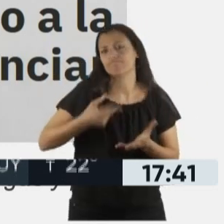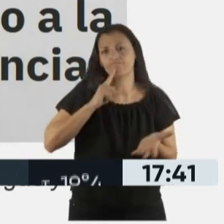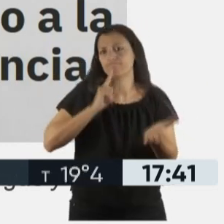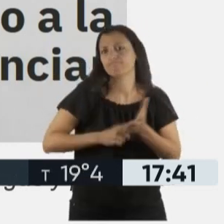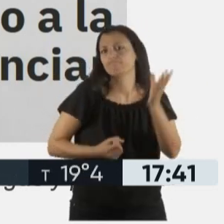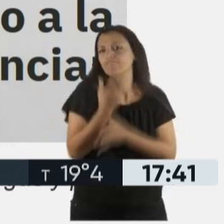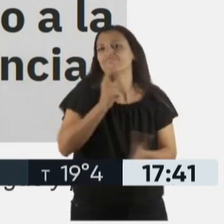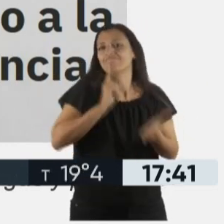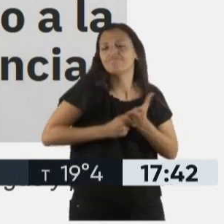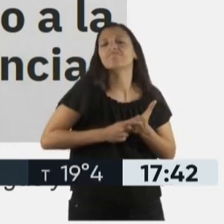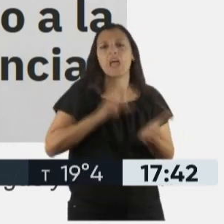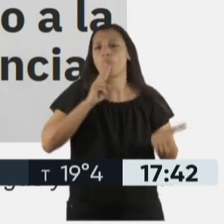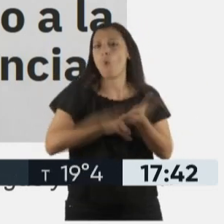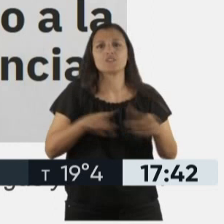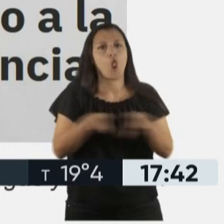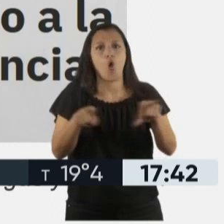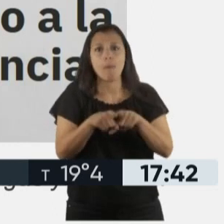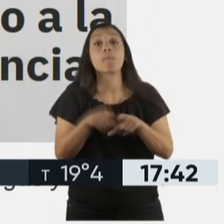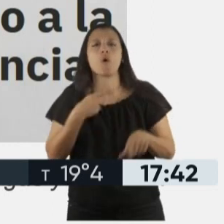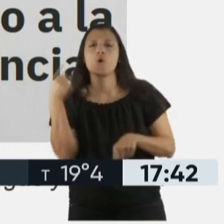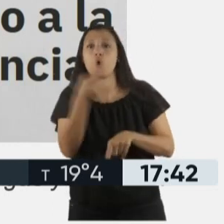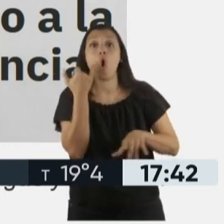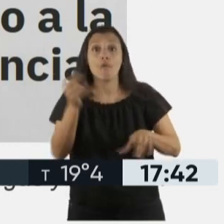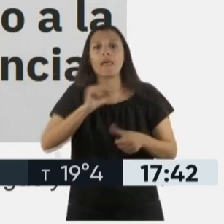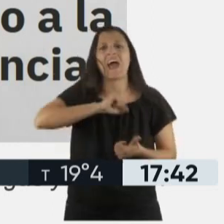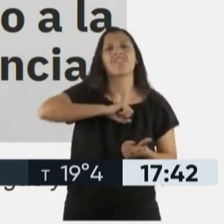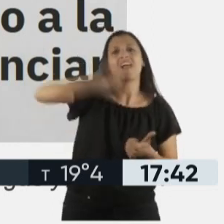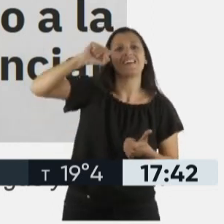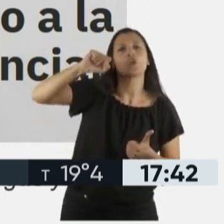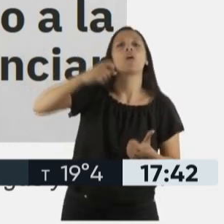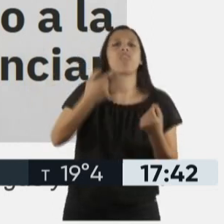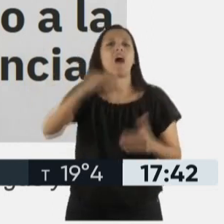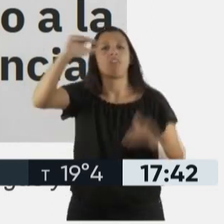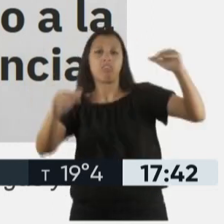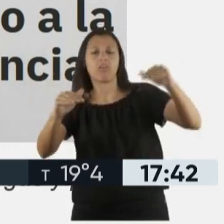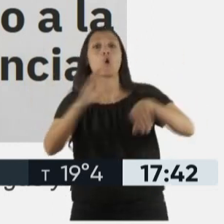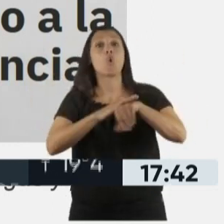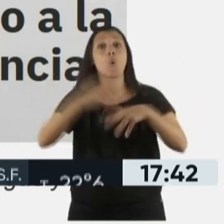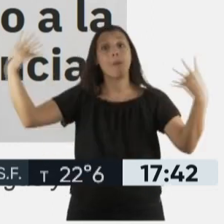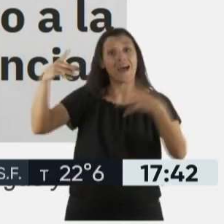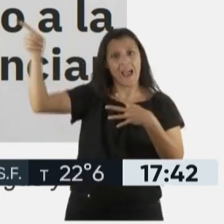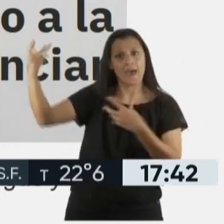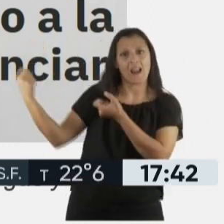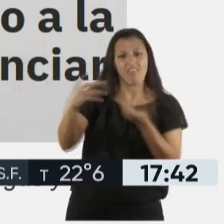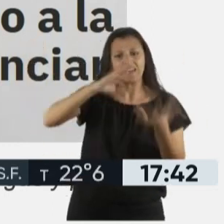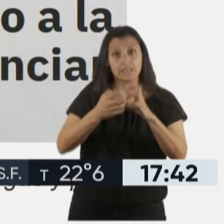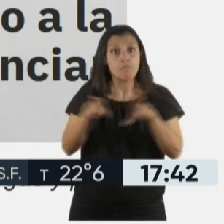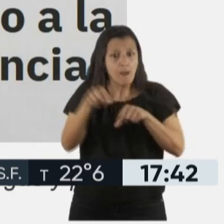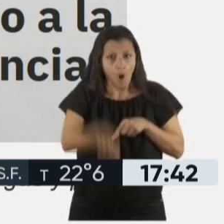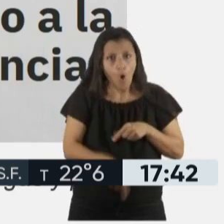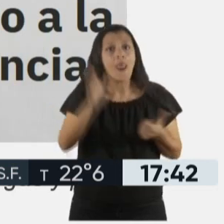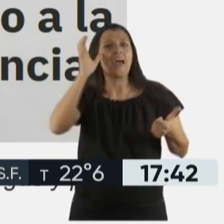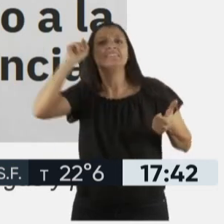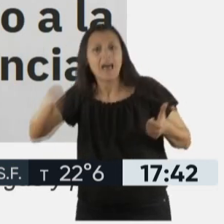ganancias inesperadas para evitar que hubiese un efecto marcadamente desigualador de la guerra. Hoy está ocurriendo lo mismo en el mundo. Italia